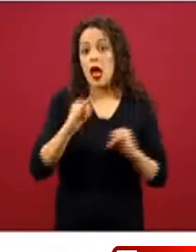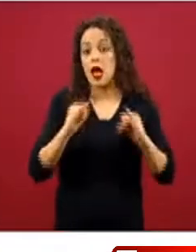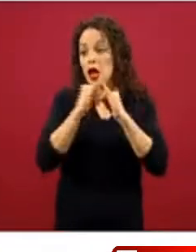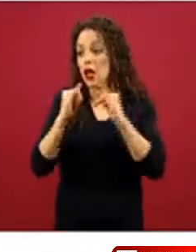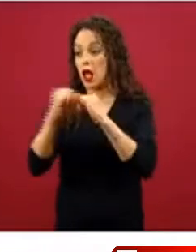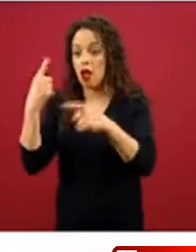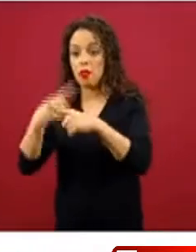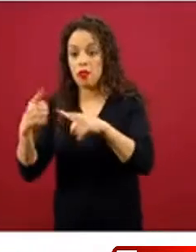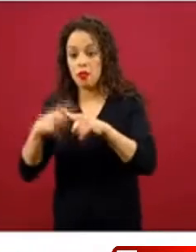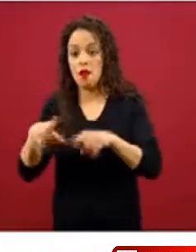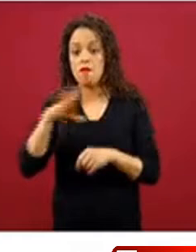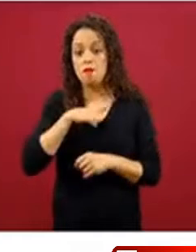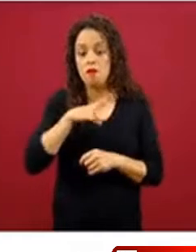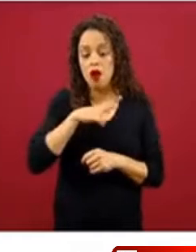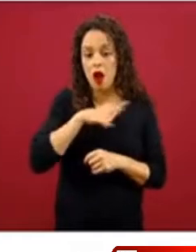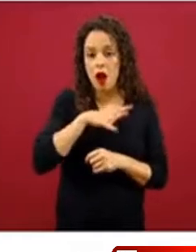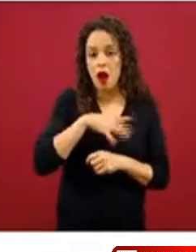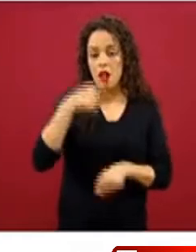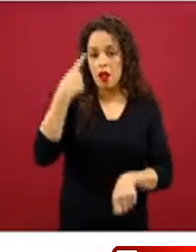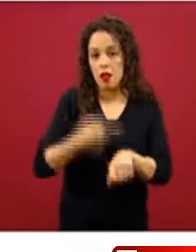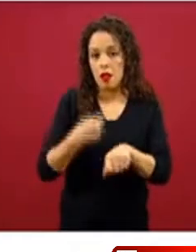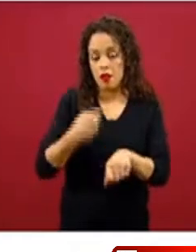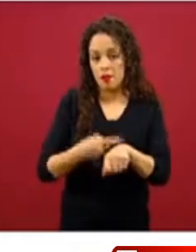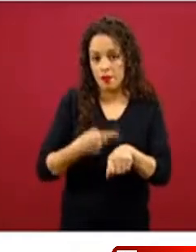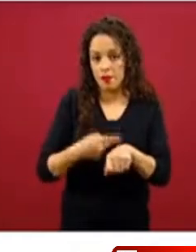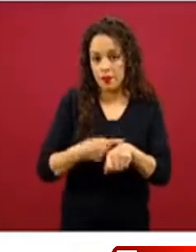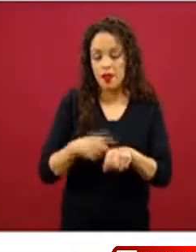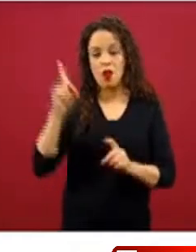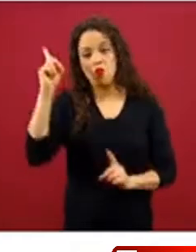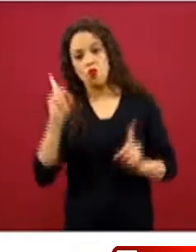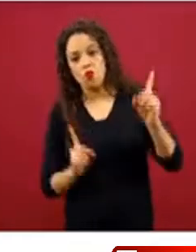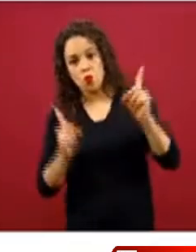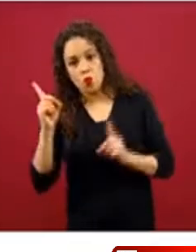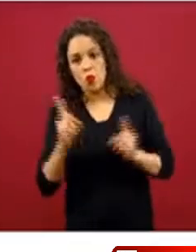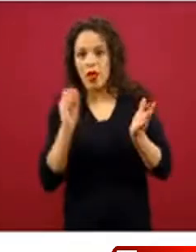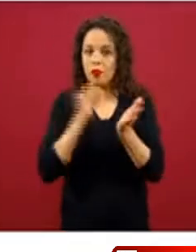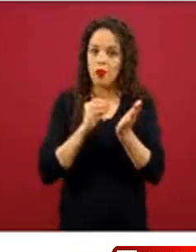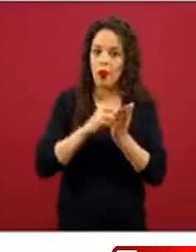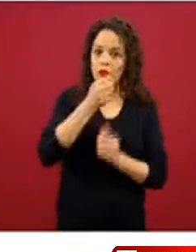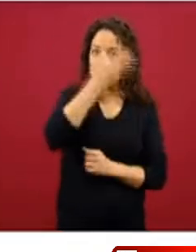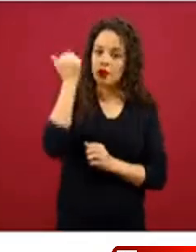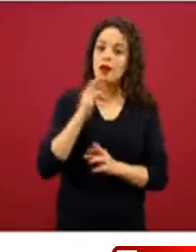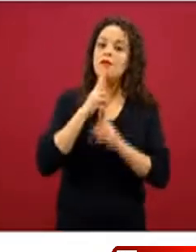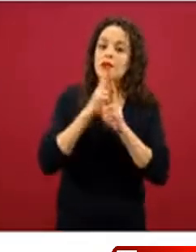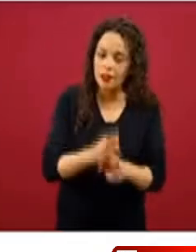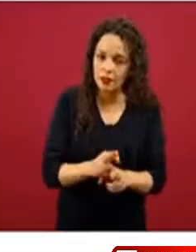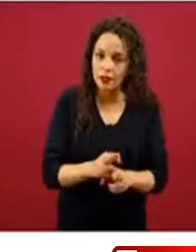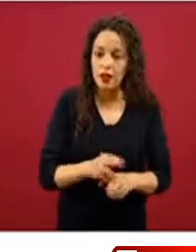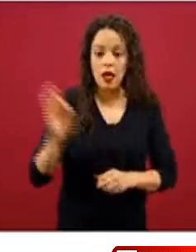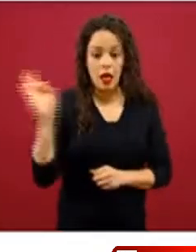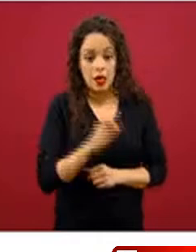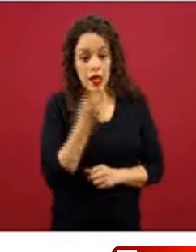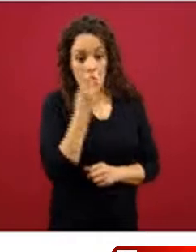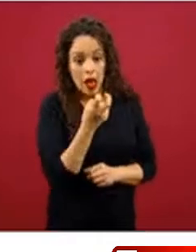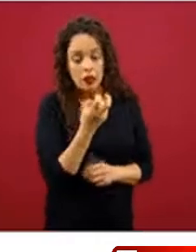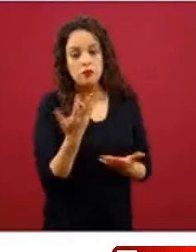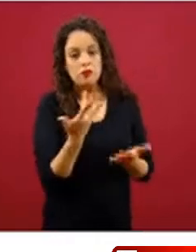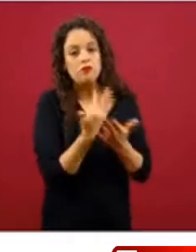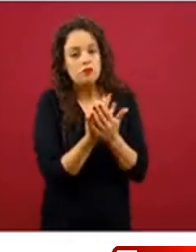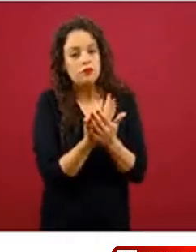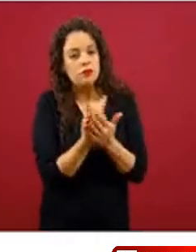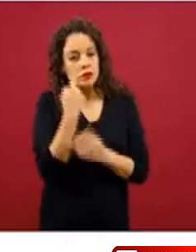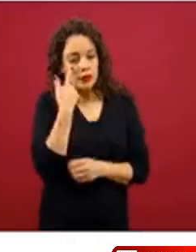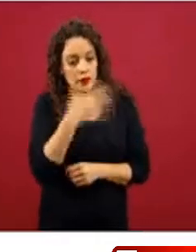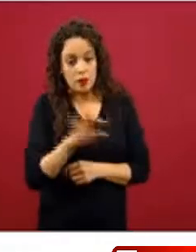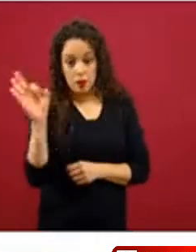aportando con una mayor carga de estos casos aún sospechosos y dónde entonces podríamos esperar que en su